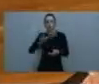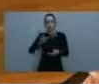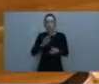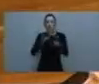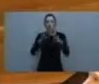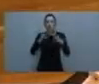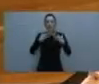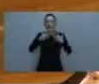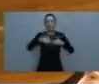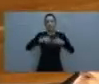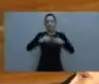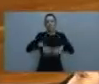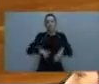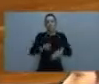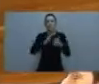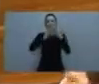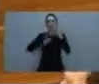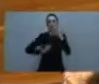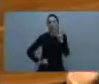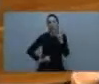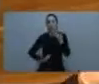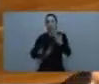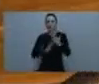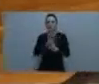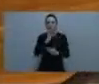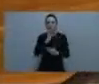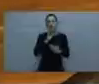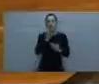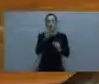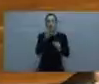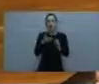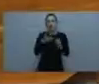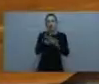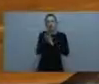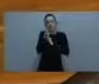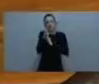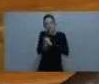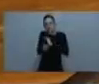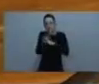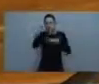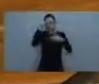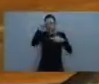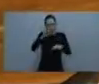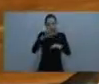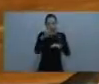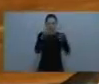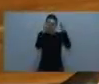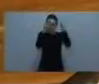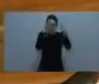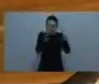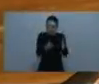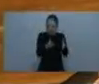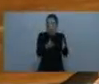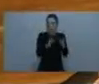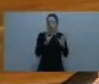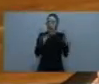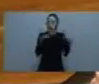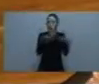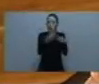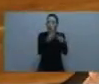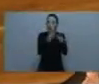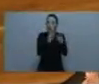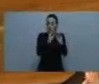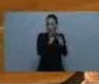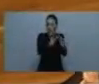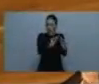industrias electrointensivas, que tengan unos precios razonables, que han sido ustedes los únicos, su grupo parlamentario,